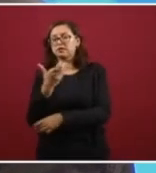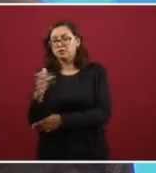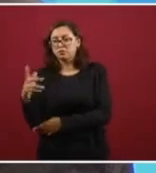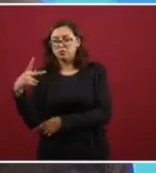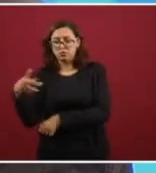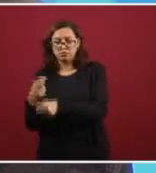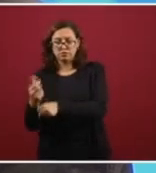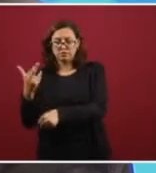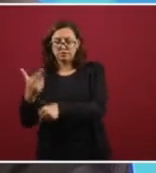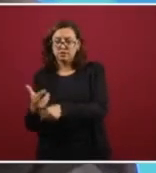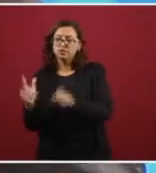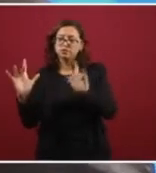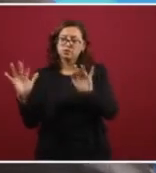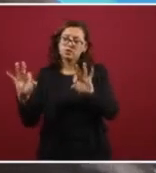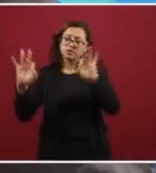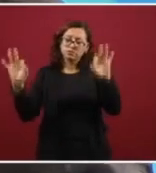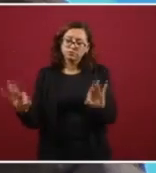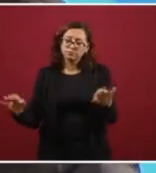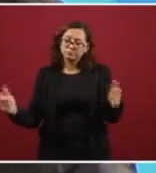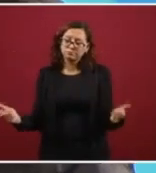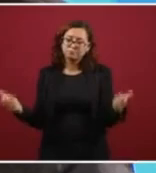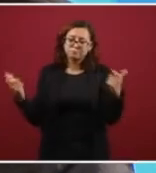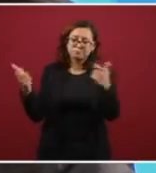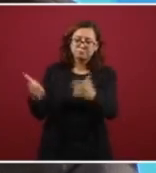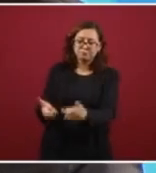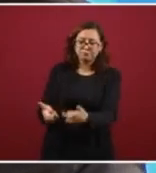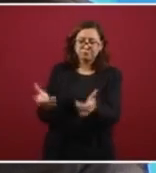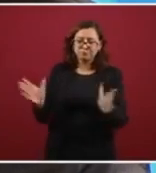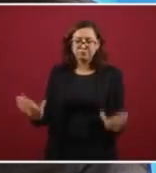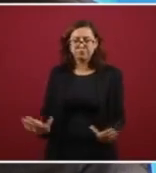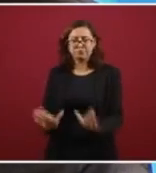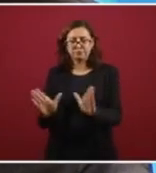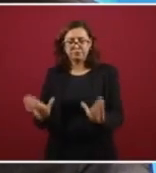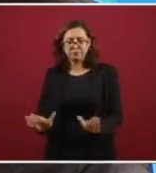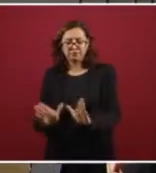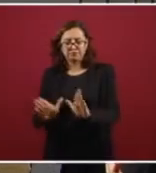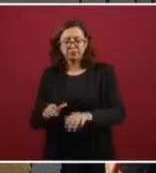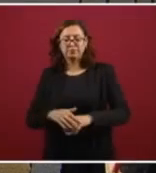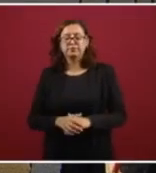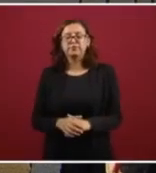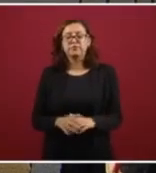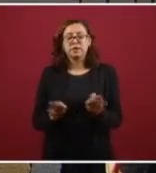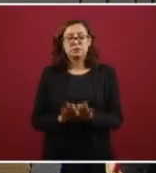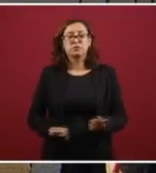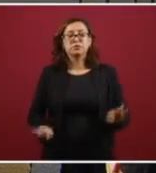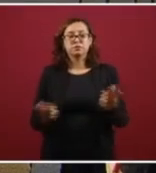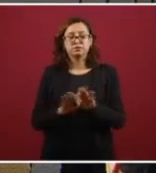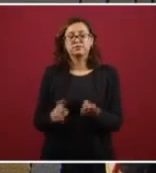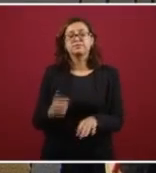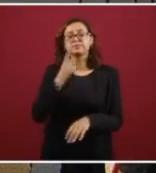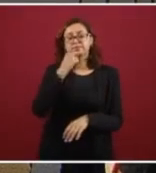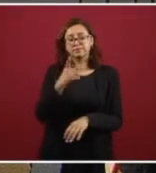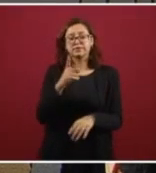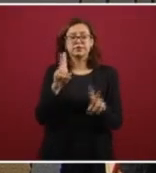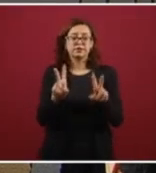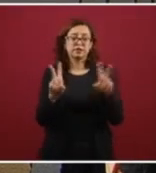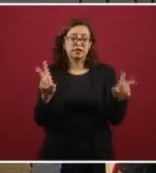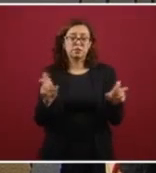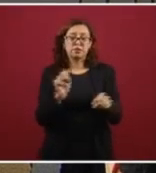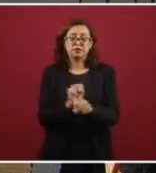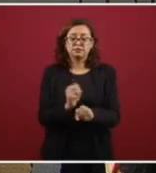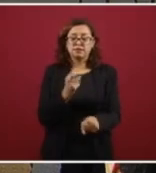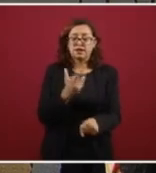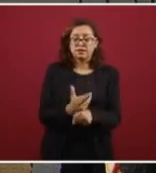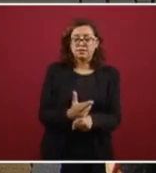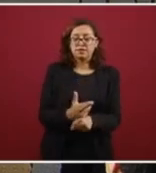Es importante resaltar que, por ejemplo, en el caso de El Salvador, el número total en